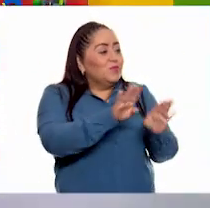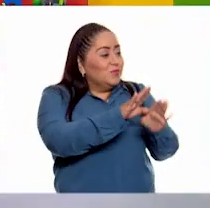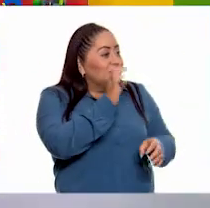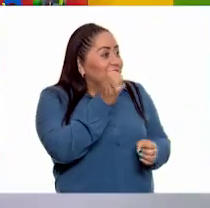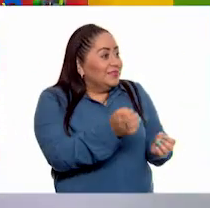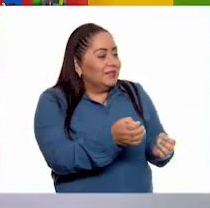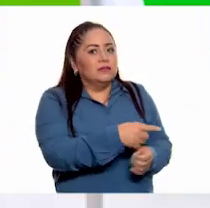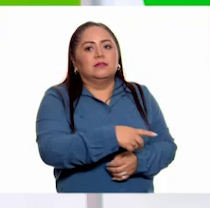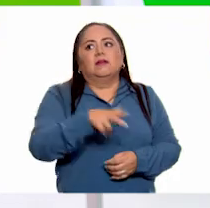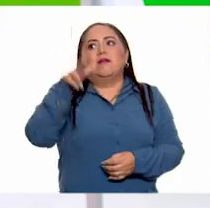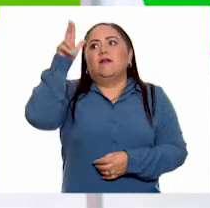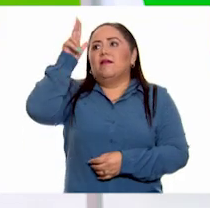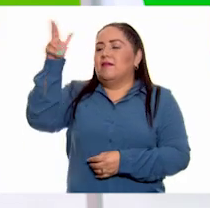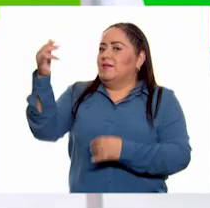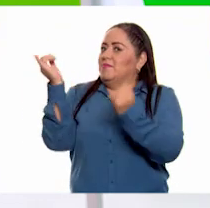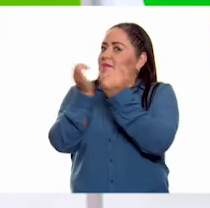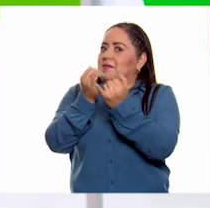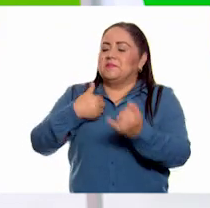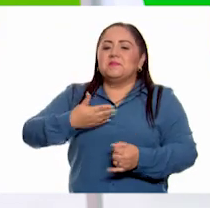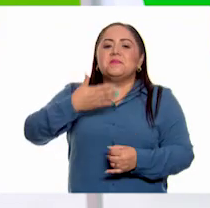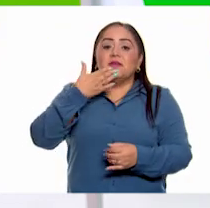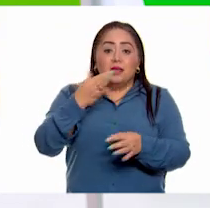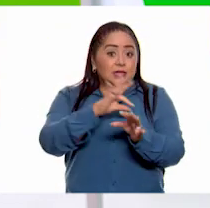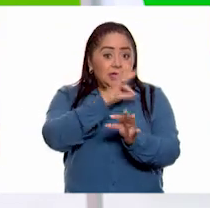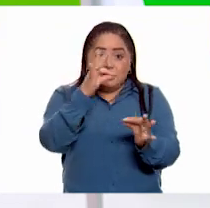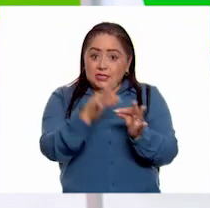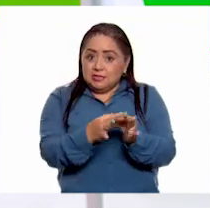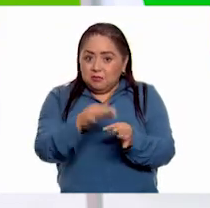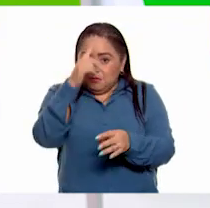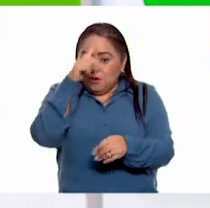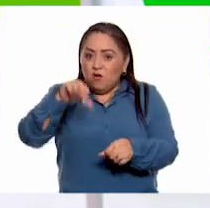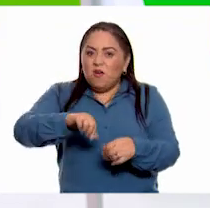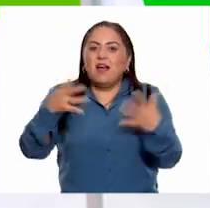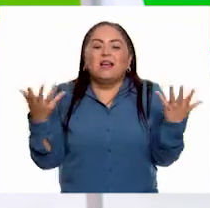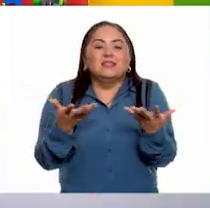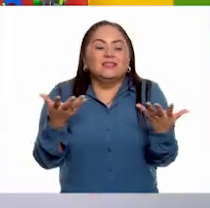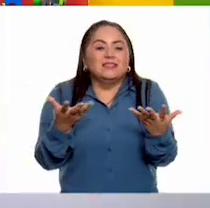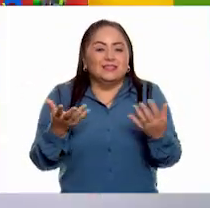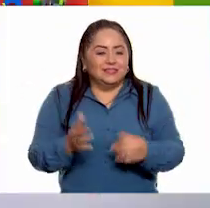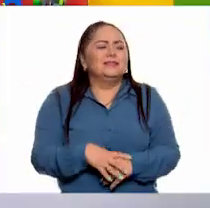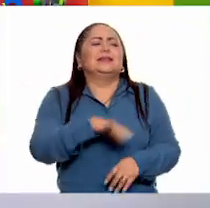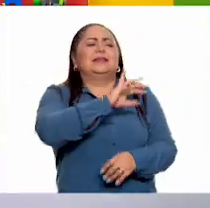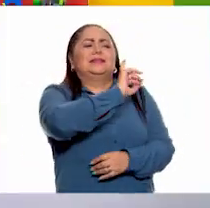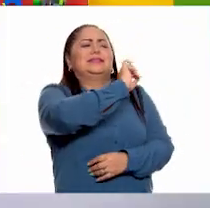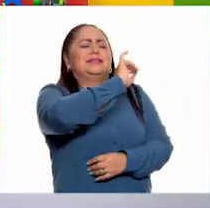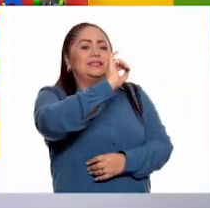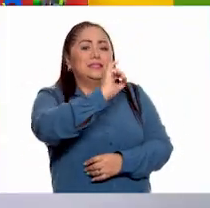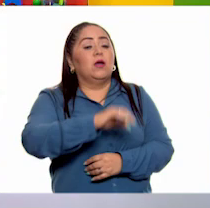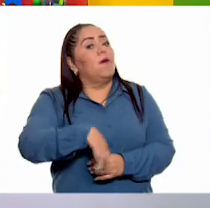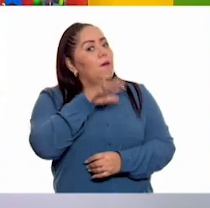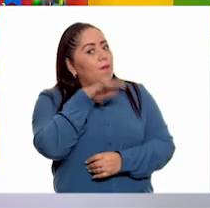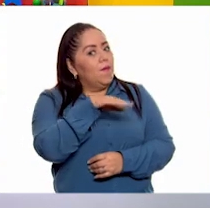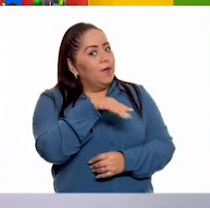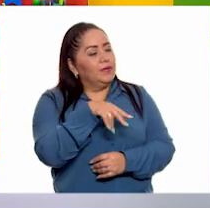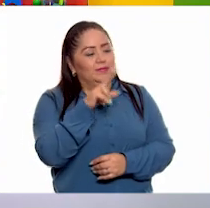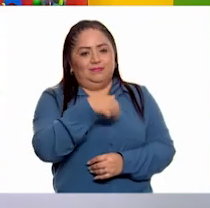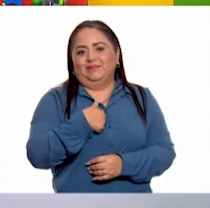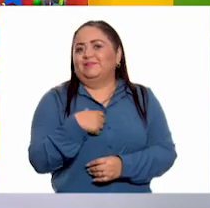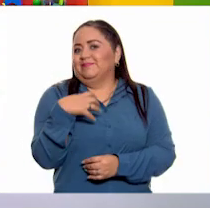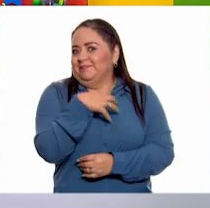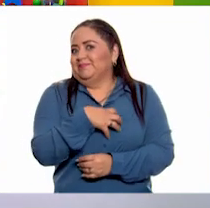estás? Hola, Sohar. Muy bien y lista para todo lo que haremos el día de hoy. ¡Sí! Oye, yo estoy